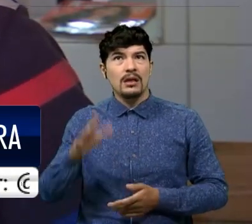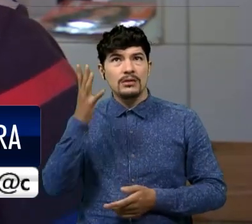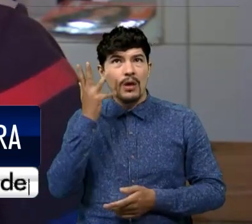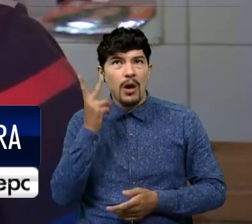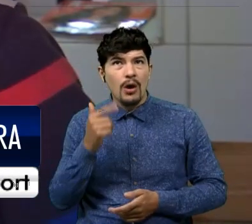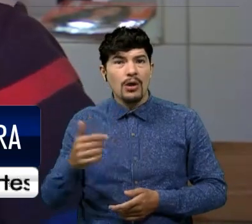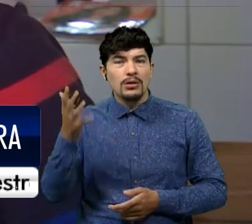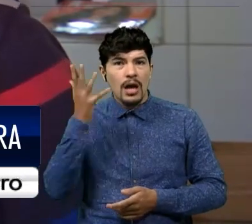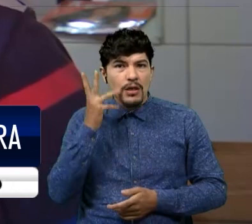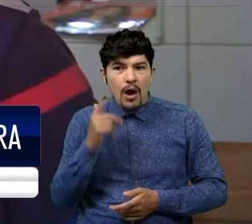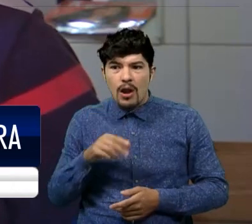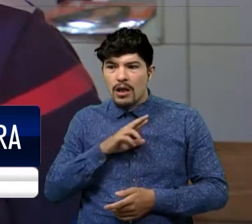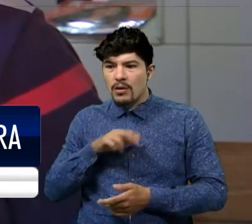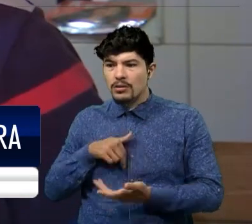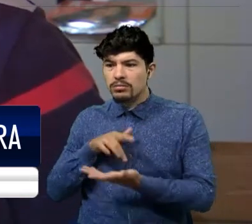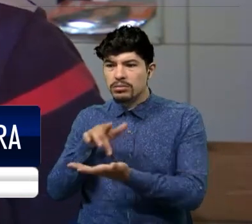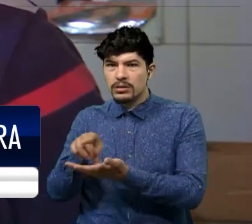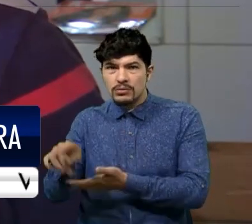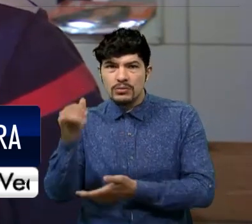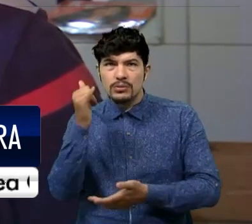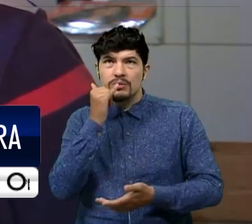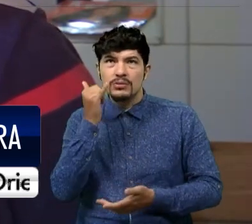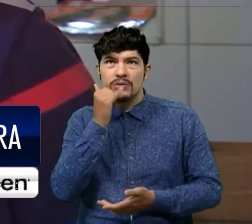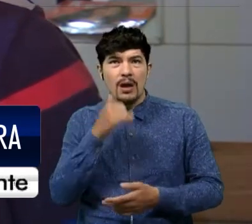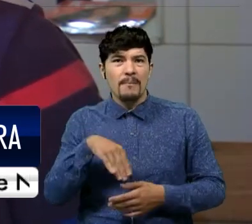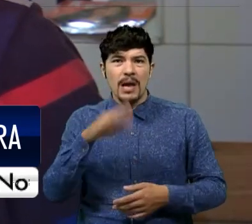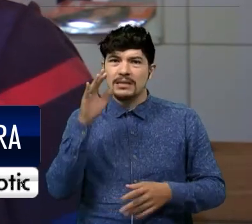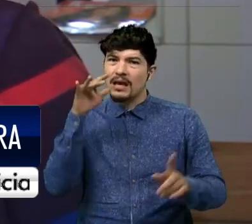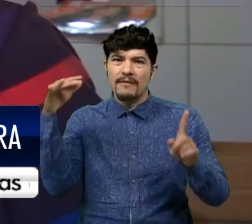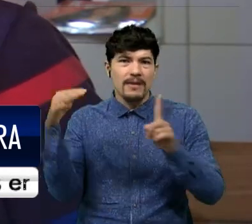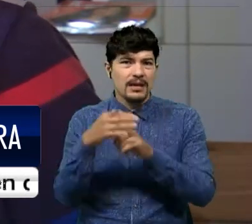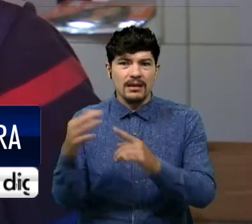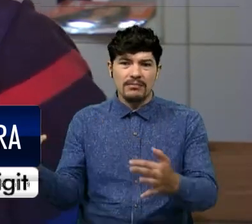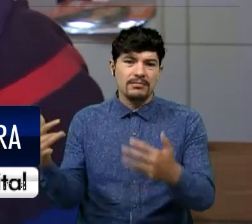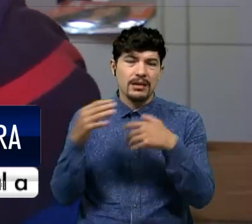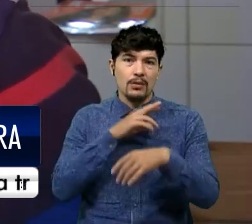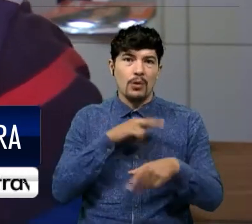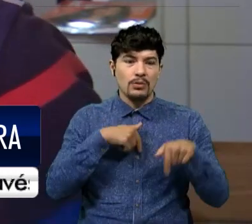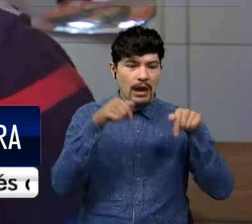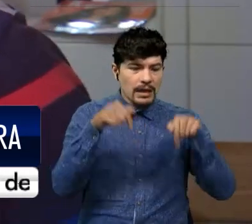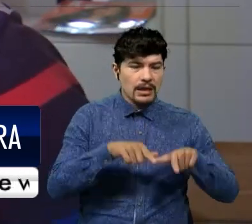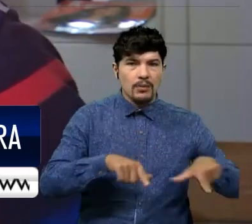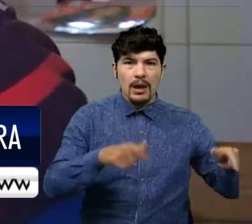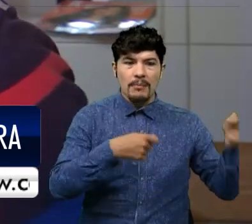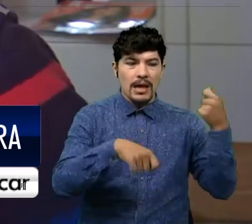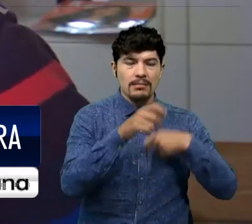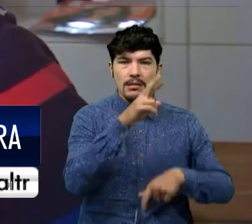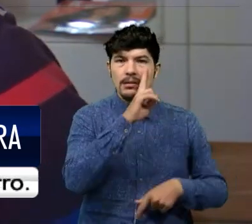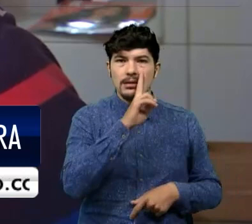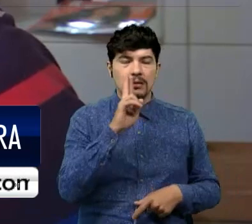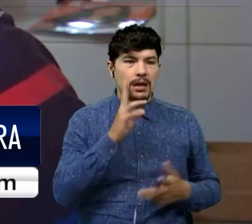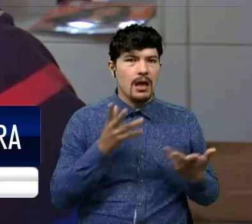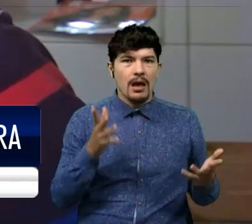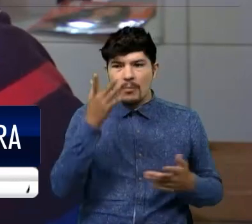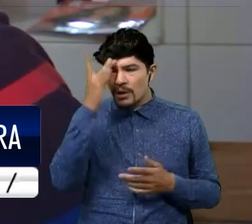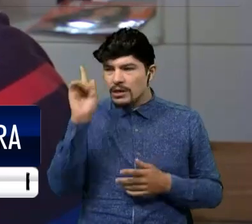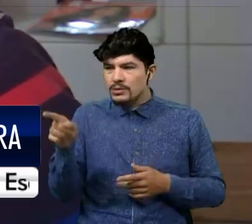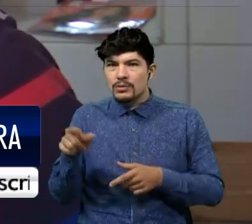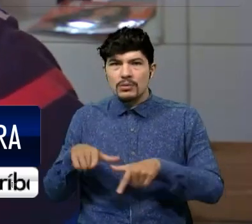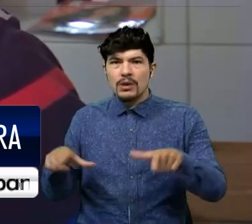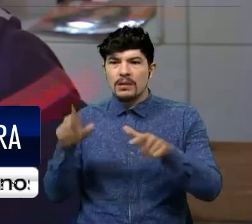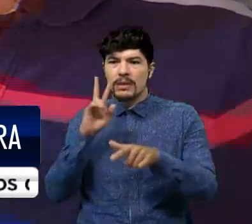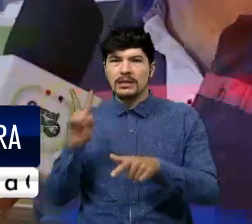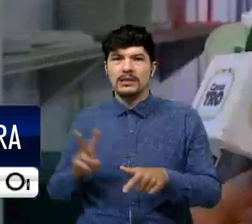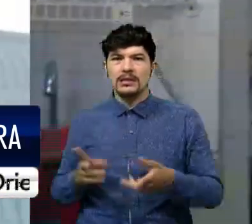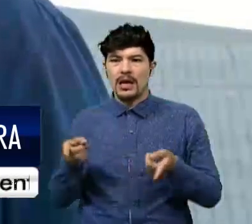diariamente pues los orines es lo más que nos afecta, porque ellos lo hacen en cualquier lugar o a